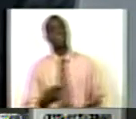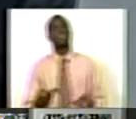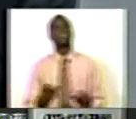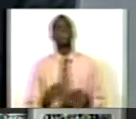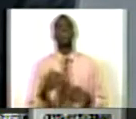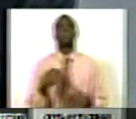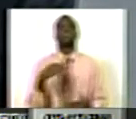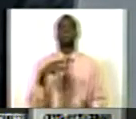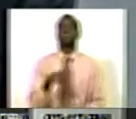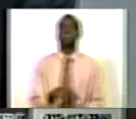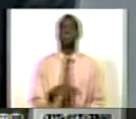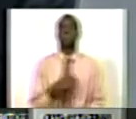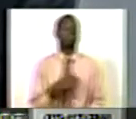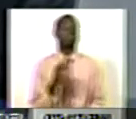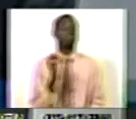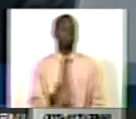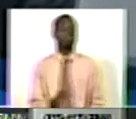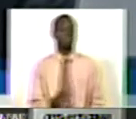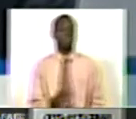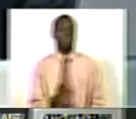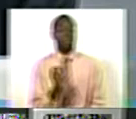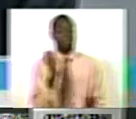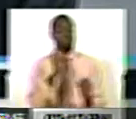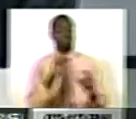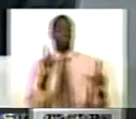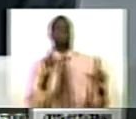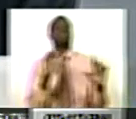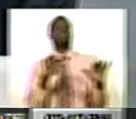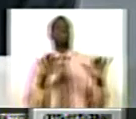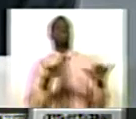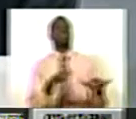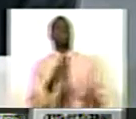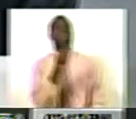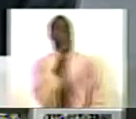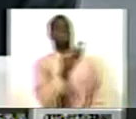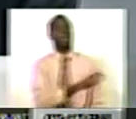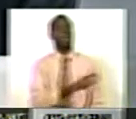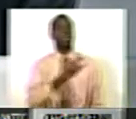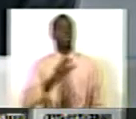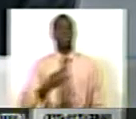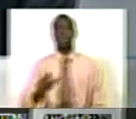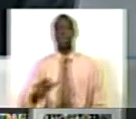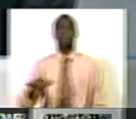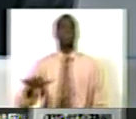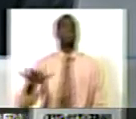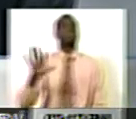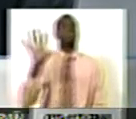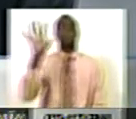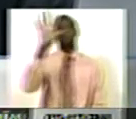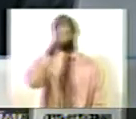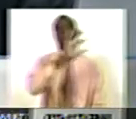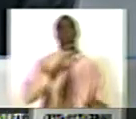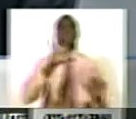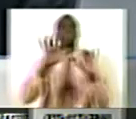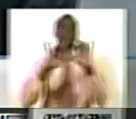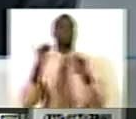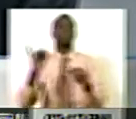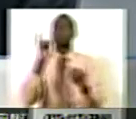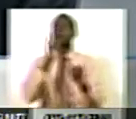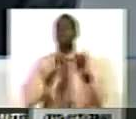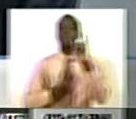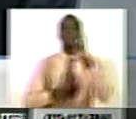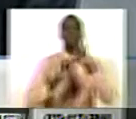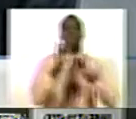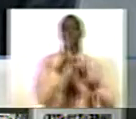estar aquí. Sí, realmente ha sido impresionante la participación de las personas en todos los estados del país. Nos han llegado reportes